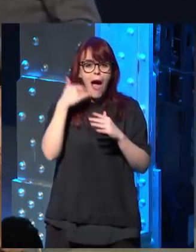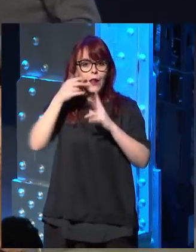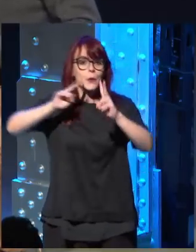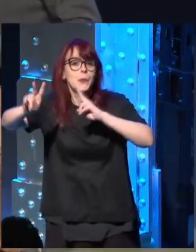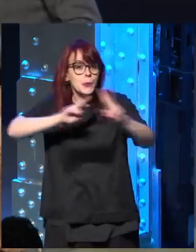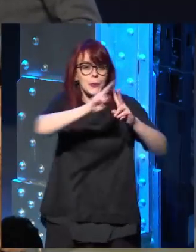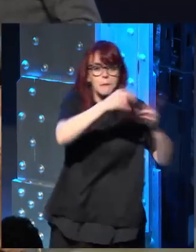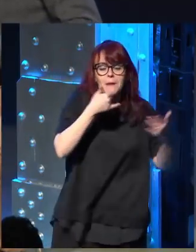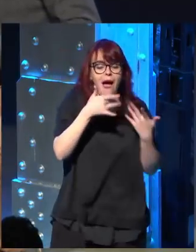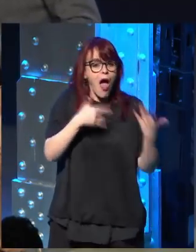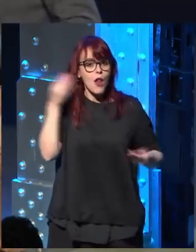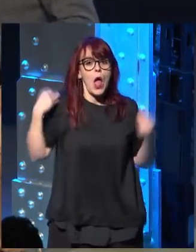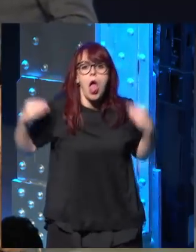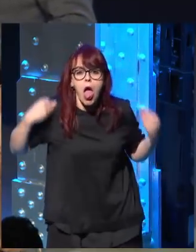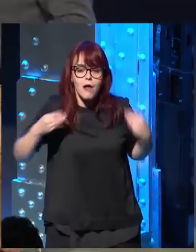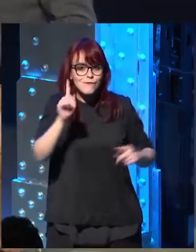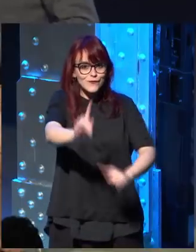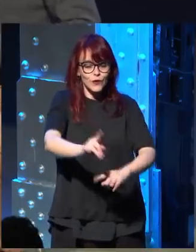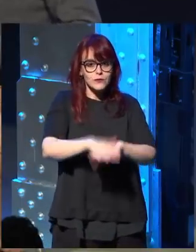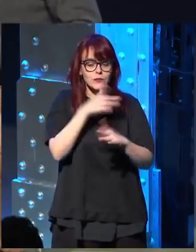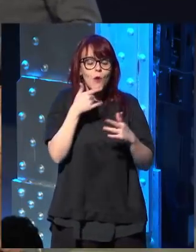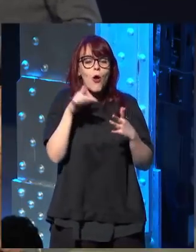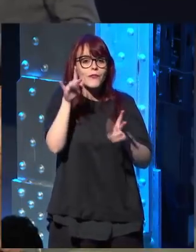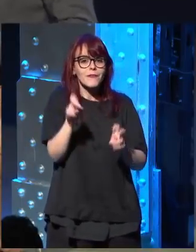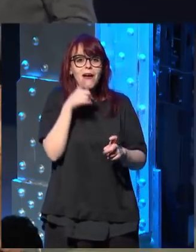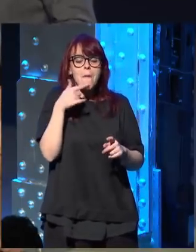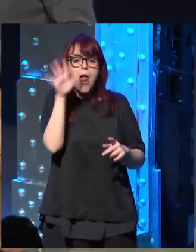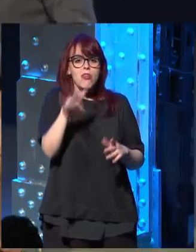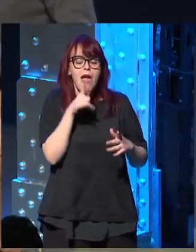lo que digan otros, lo que sea, ¿no? De estar al día, como tú decías, ¿no?